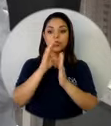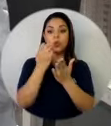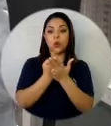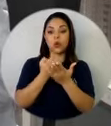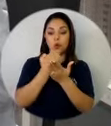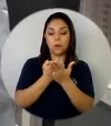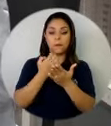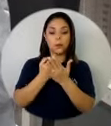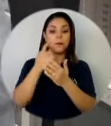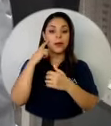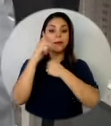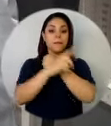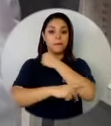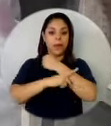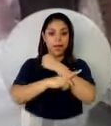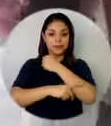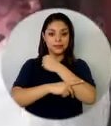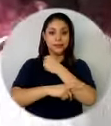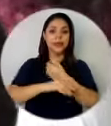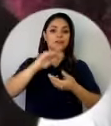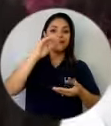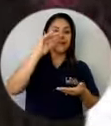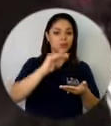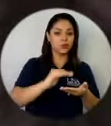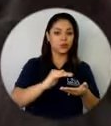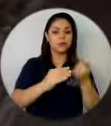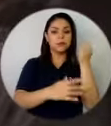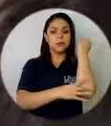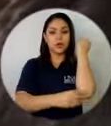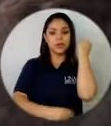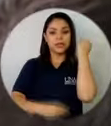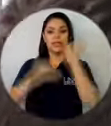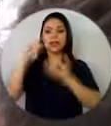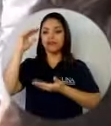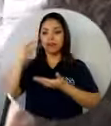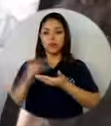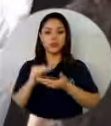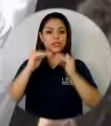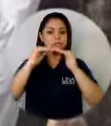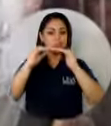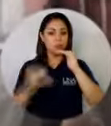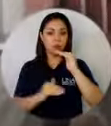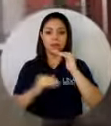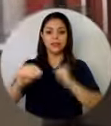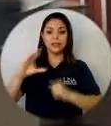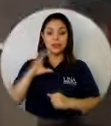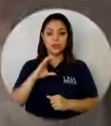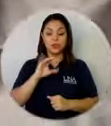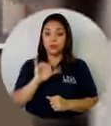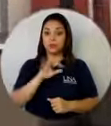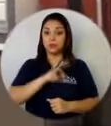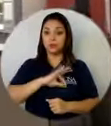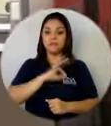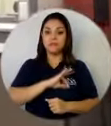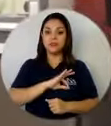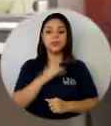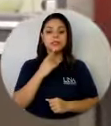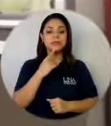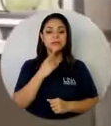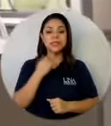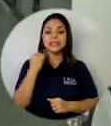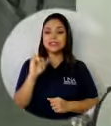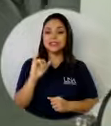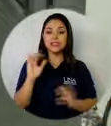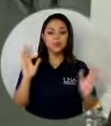país, reduciría la pobreza, reduciría la desigualdad de ingresos, entonces es un beneficio y por eso decimos, si no nos enfocamos